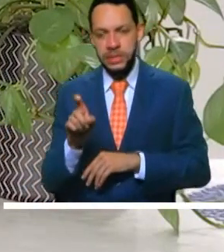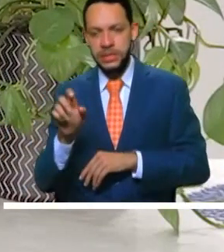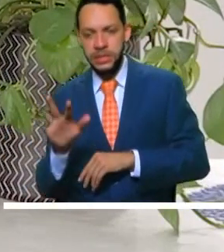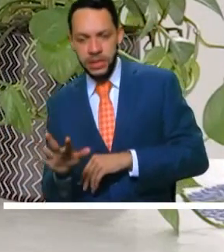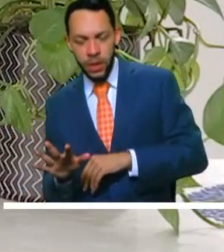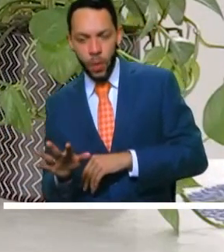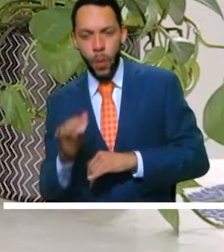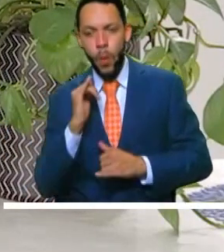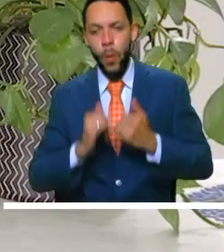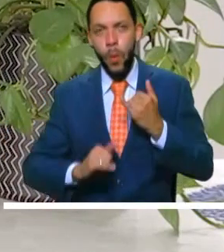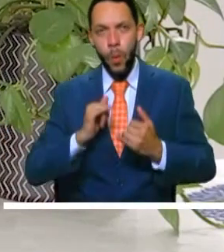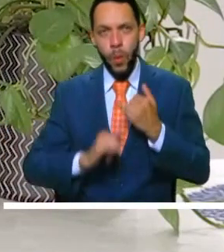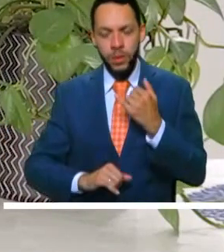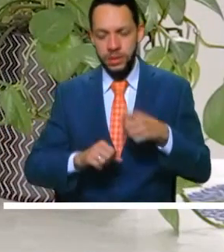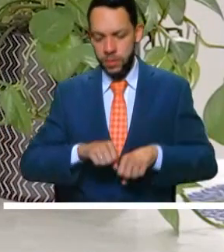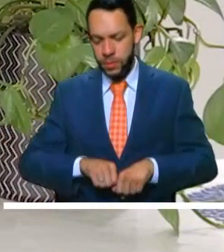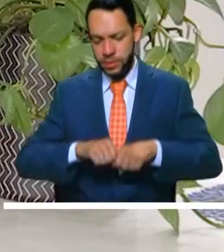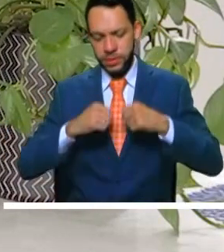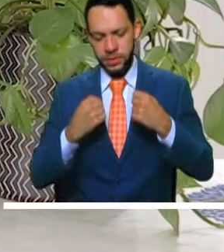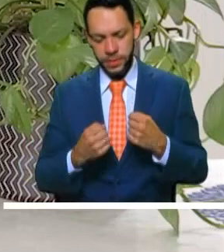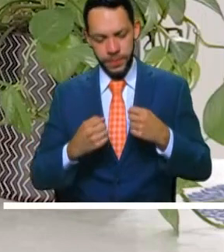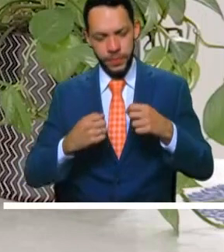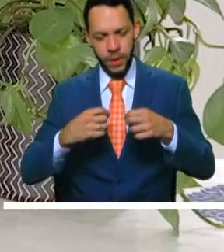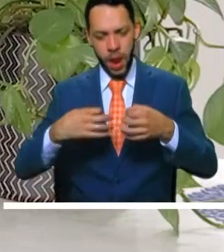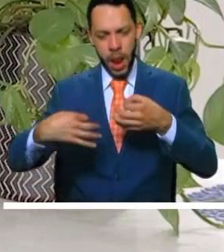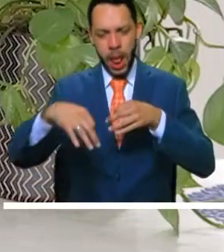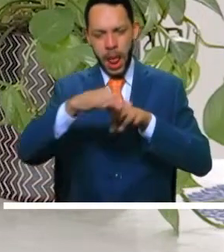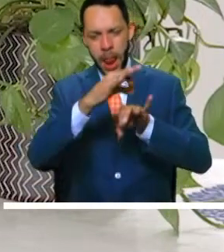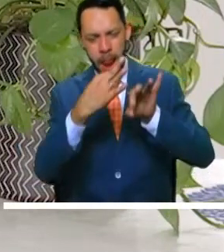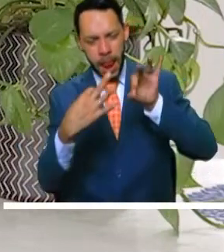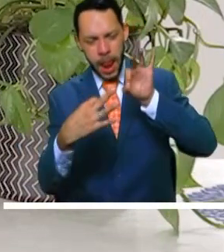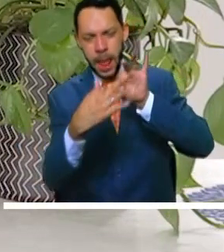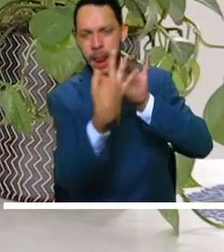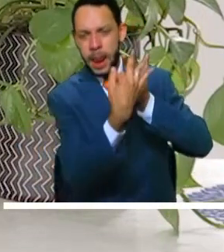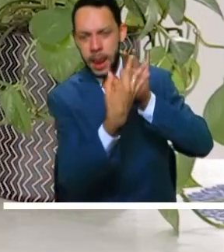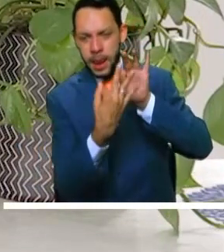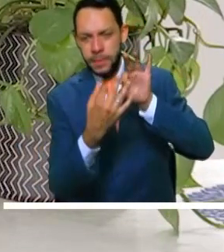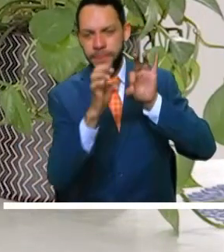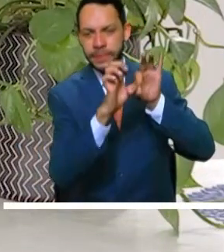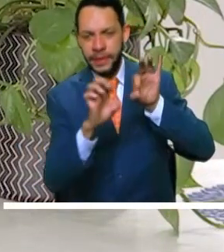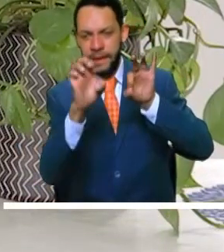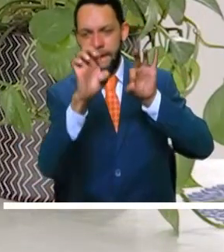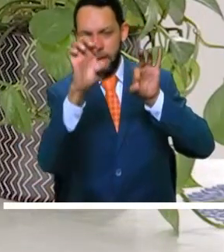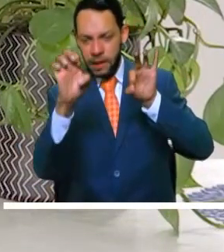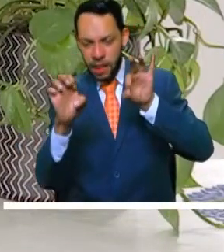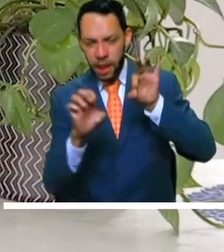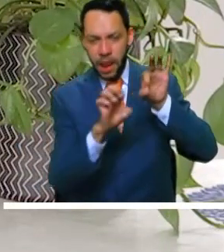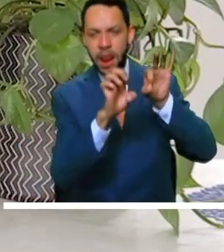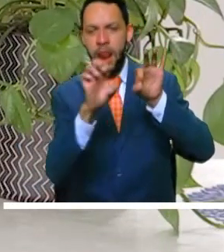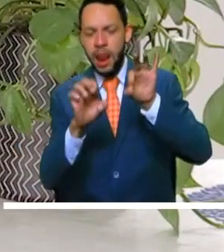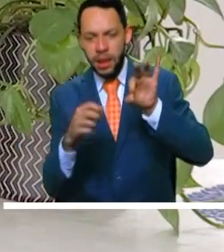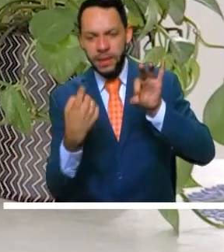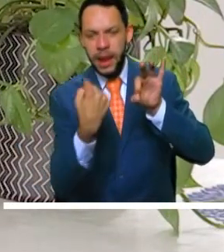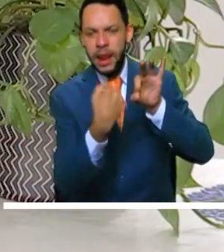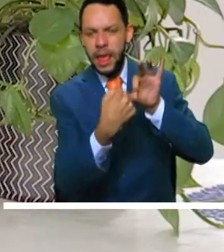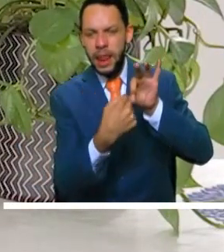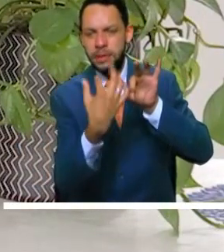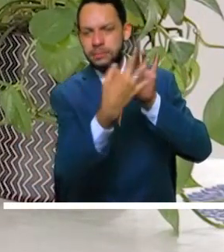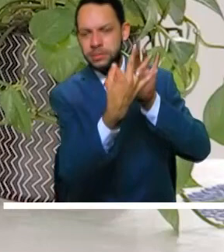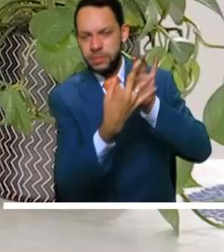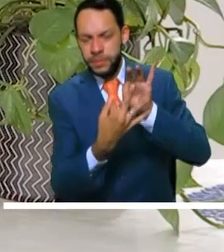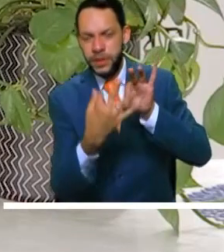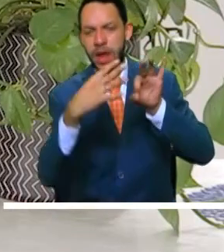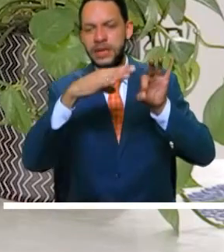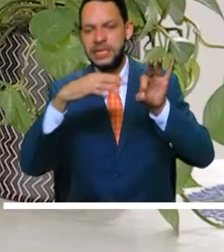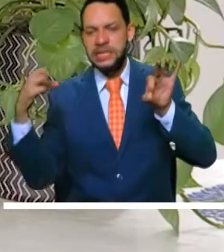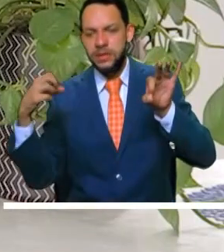hace es descuadrar en secuencia todos nuestros aparatos, porque ese electrón le roba, ese radical libre le roba a uno